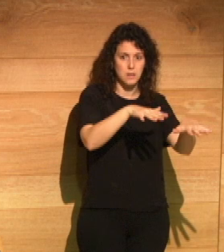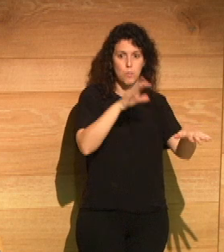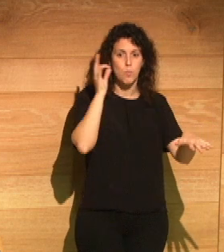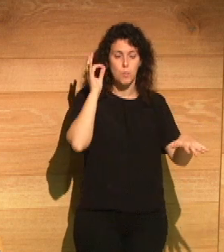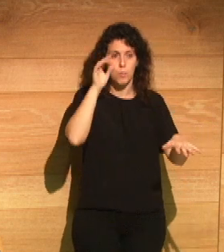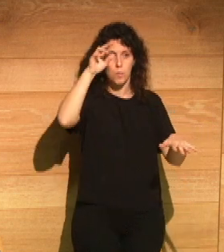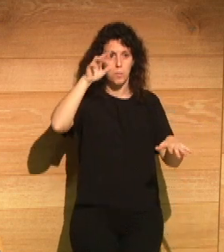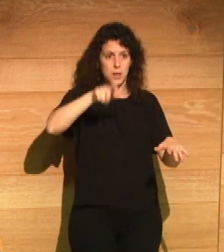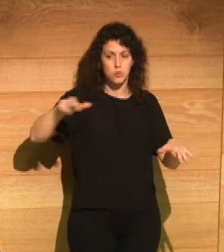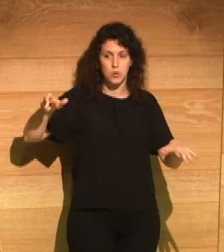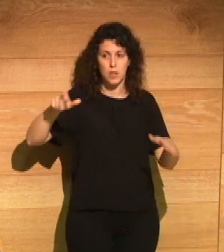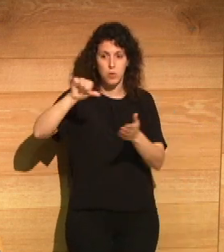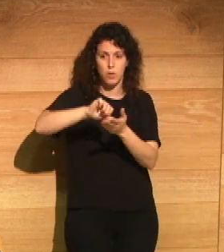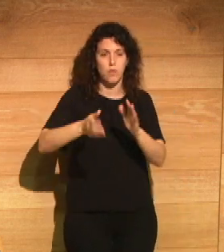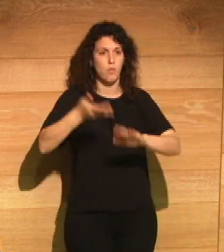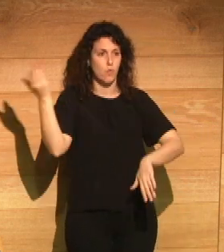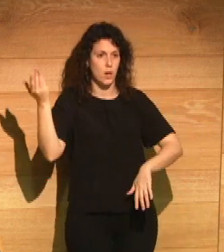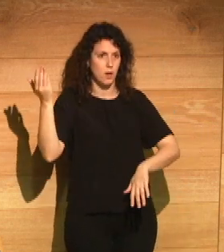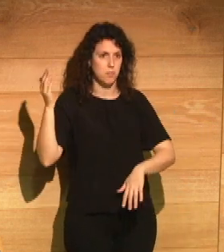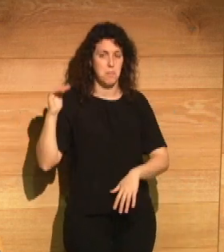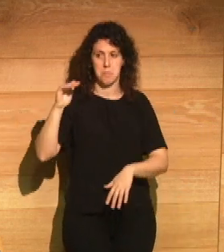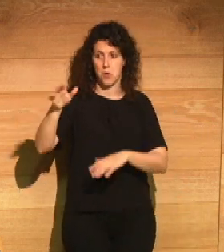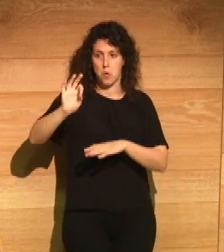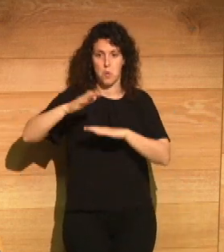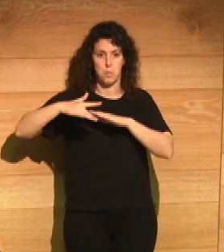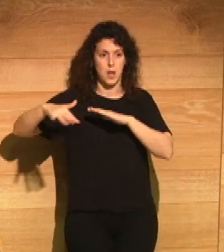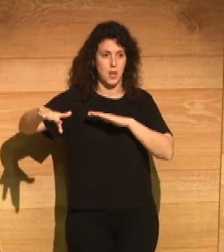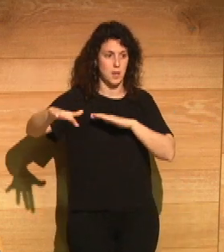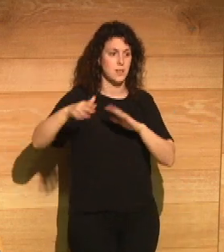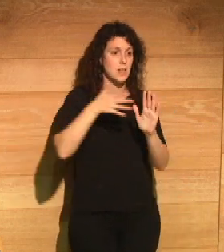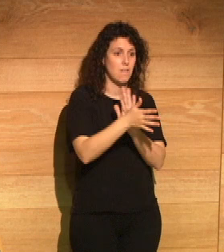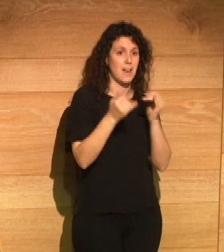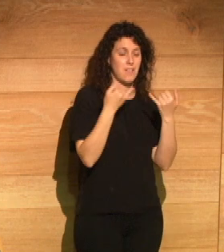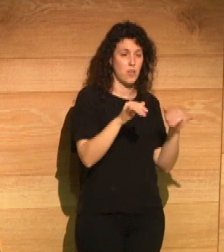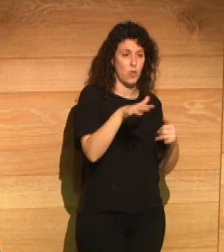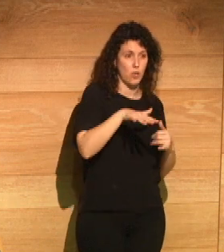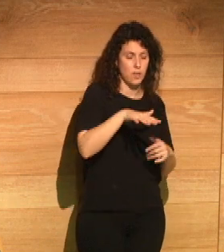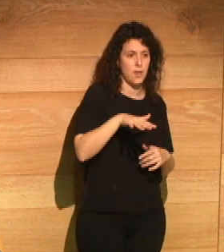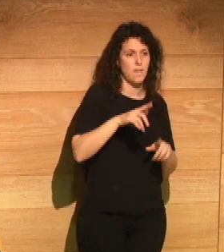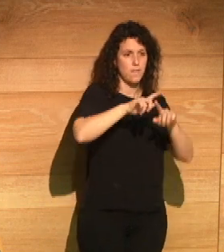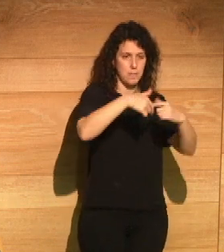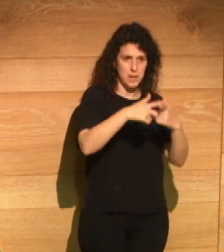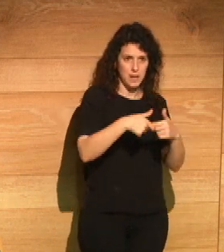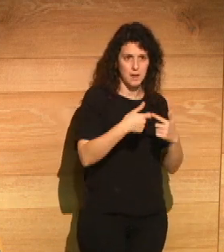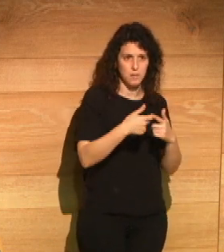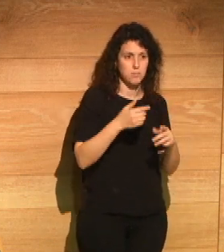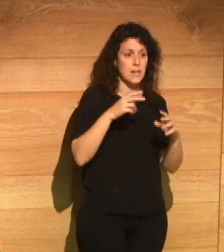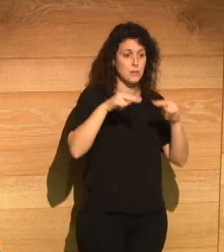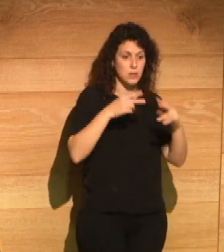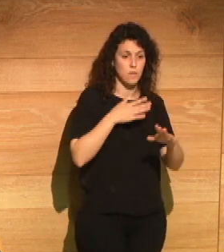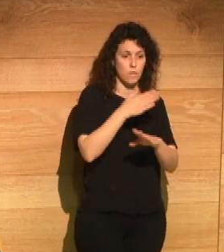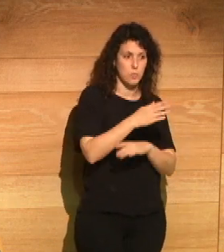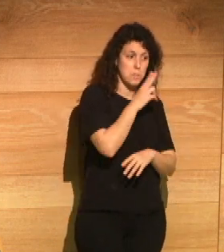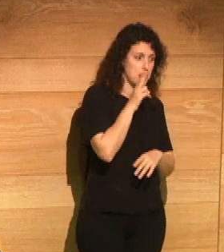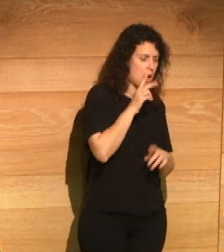sus fincas o en la playa. No podíamos más que celebrarlo en familia y fuimos a un restaurante. Mi mamá, igual que